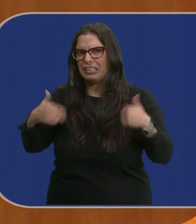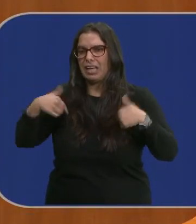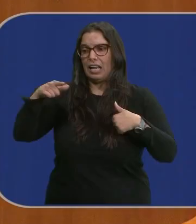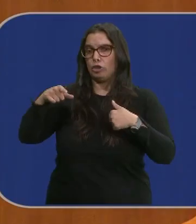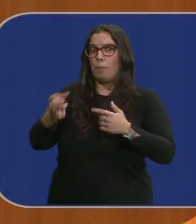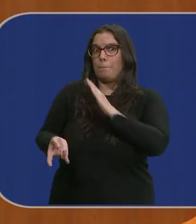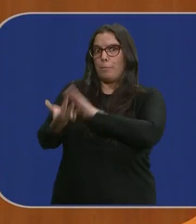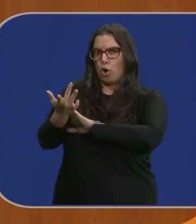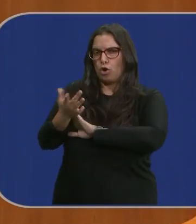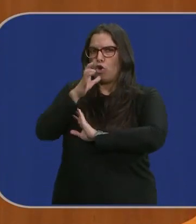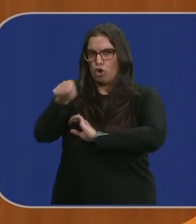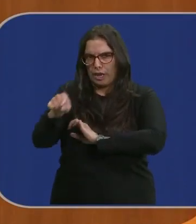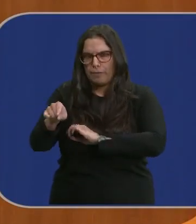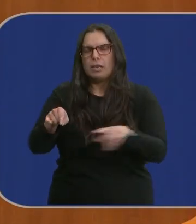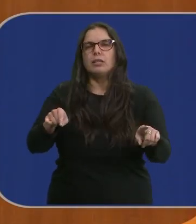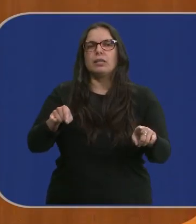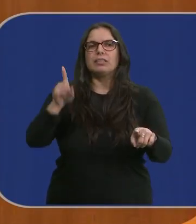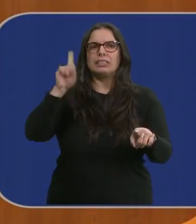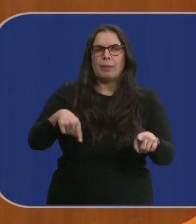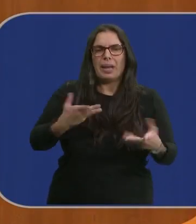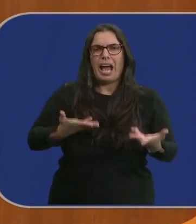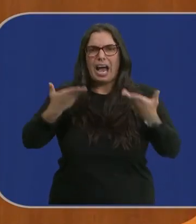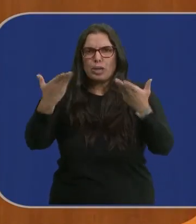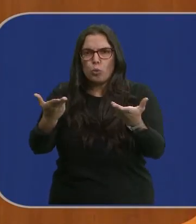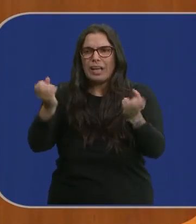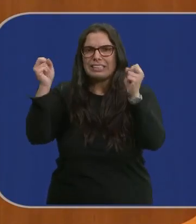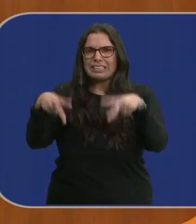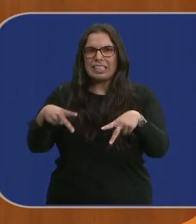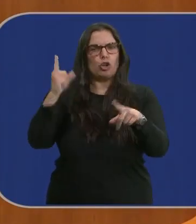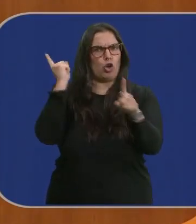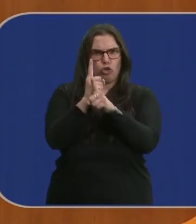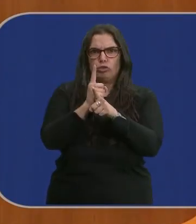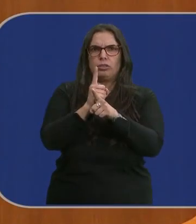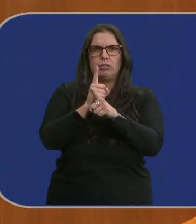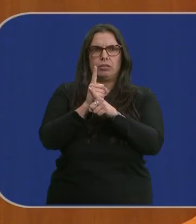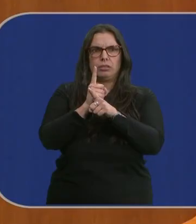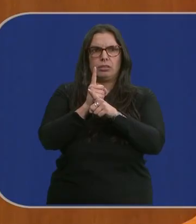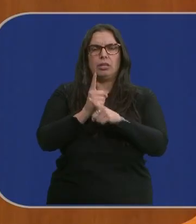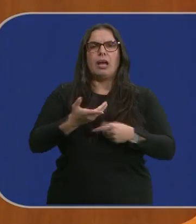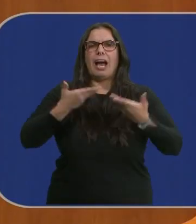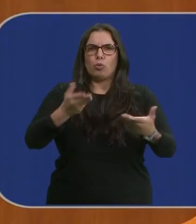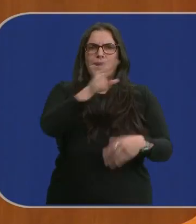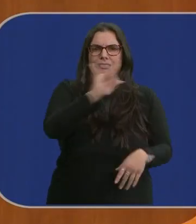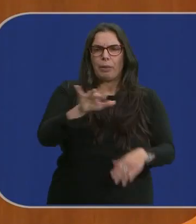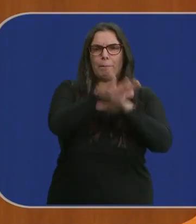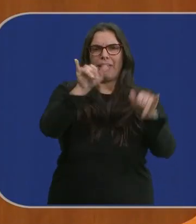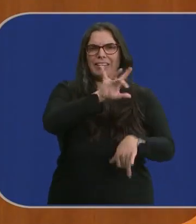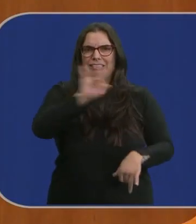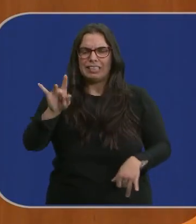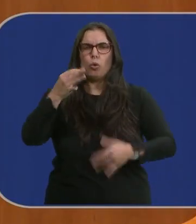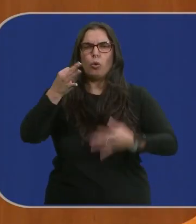desgarrador conflicto. Rechazar la obstrucción de la ayuda humanitaria a la población gazatí. Ayuda humanitaria sí, paz sí, justicia